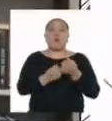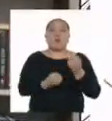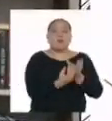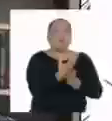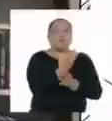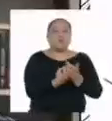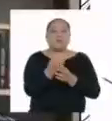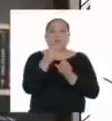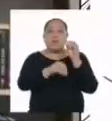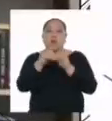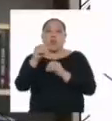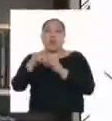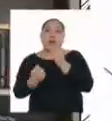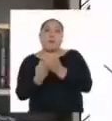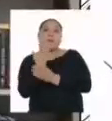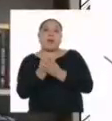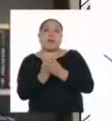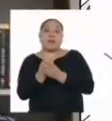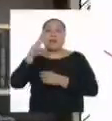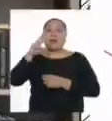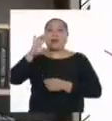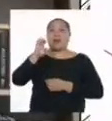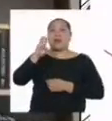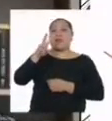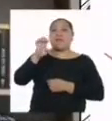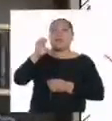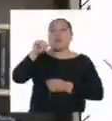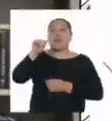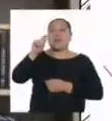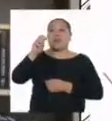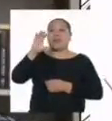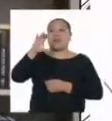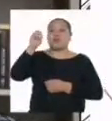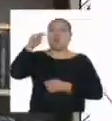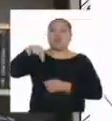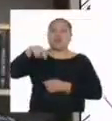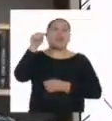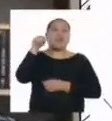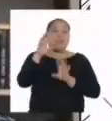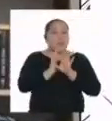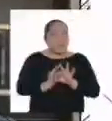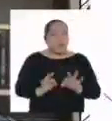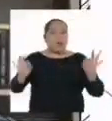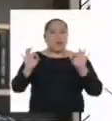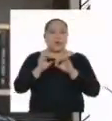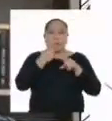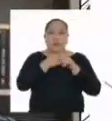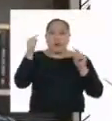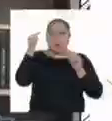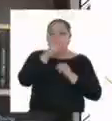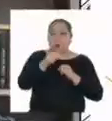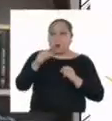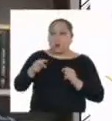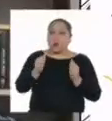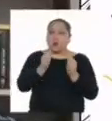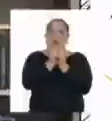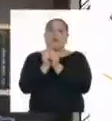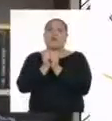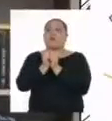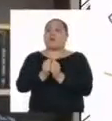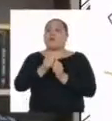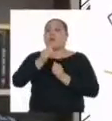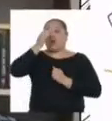también importante para mejorar daños en el ecosistema. Pero esta revegetación tiene que ir acompañada de